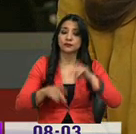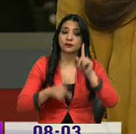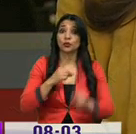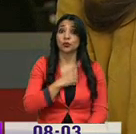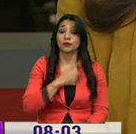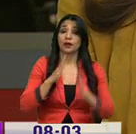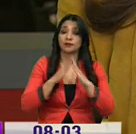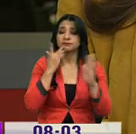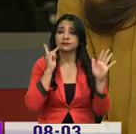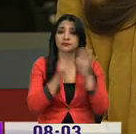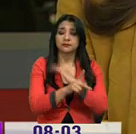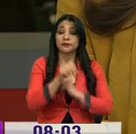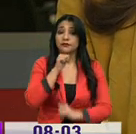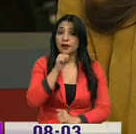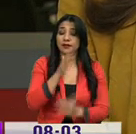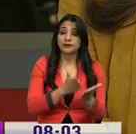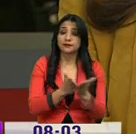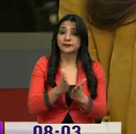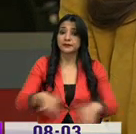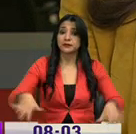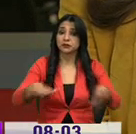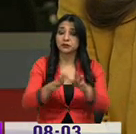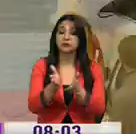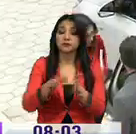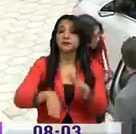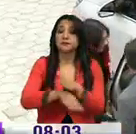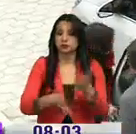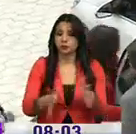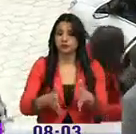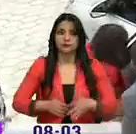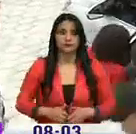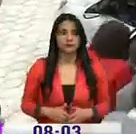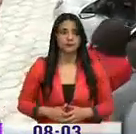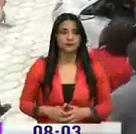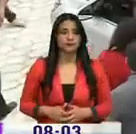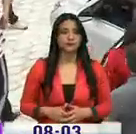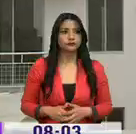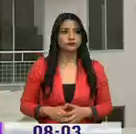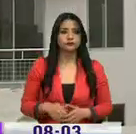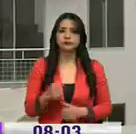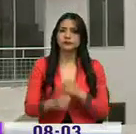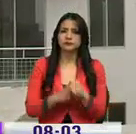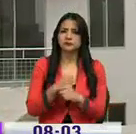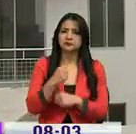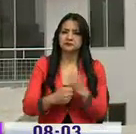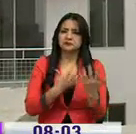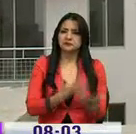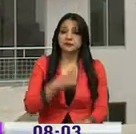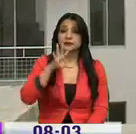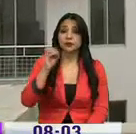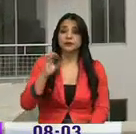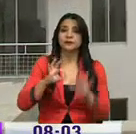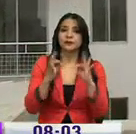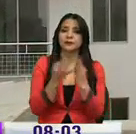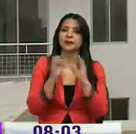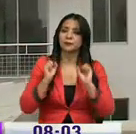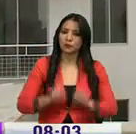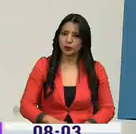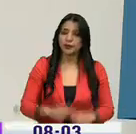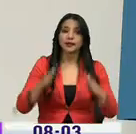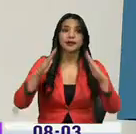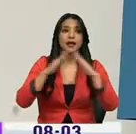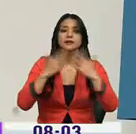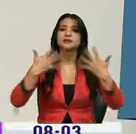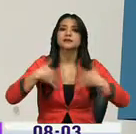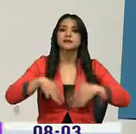propietarios denunciaron falta de servicios básicos. Tras varios años de espera, más de 50 familias podrán acceder a sus